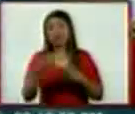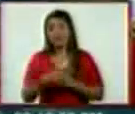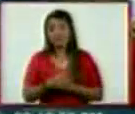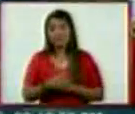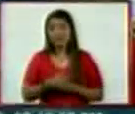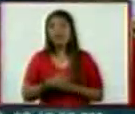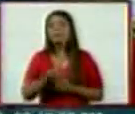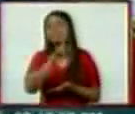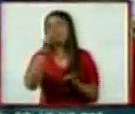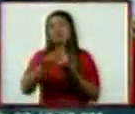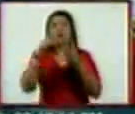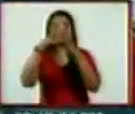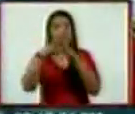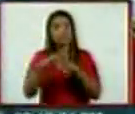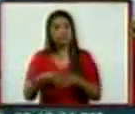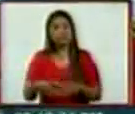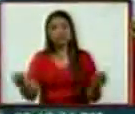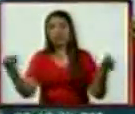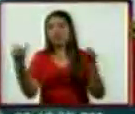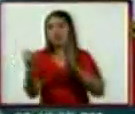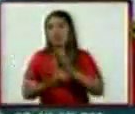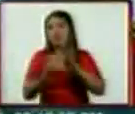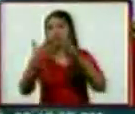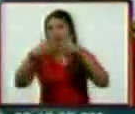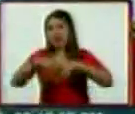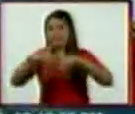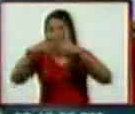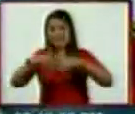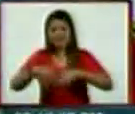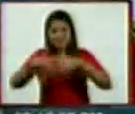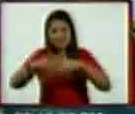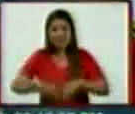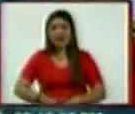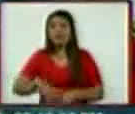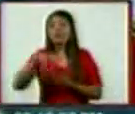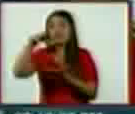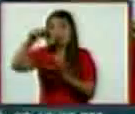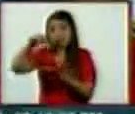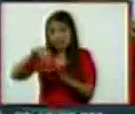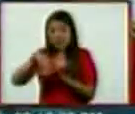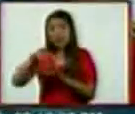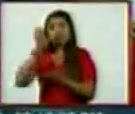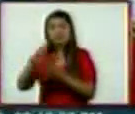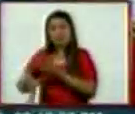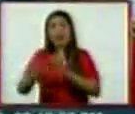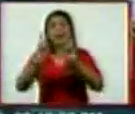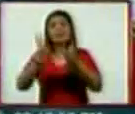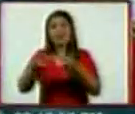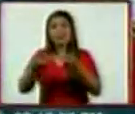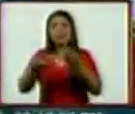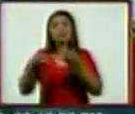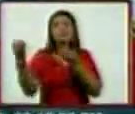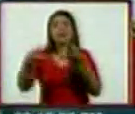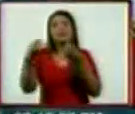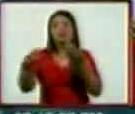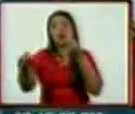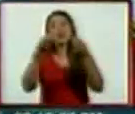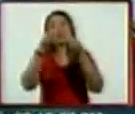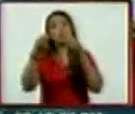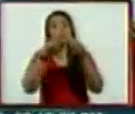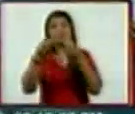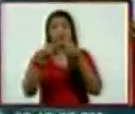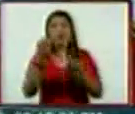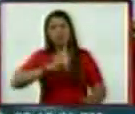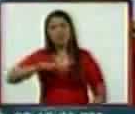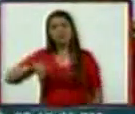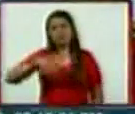asistirán todos los empresarios, entes del Estado que están ligados al tema del abastecimiento de alimentos, que sabemos